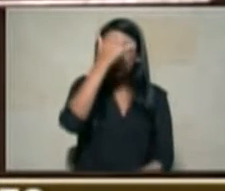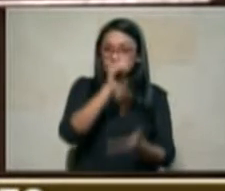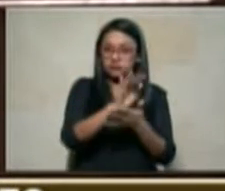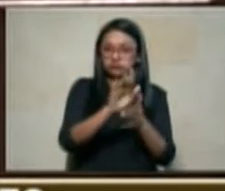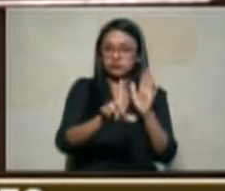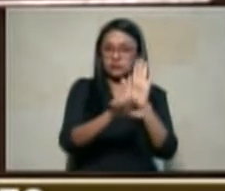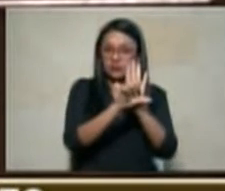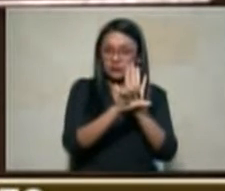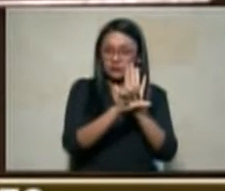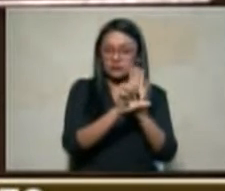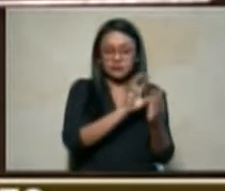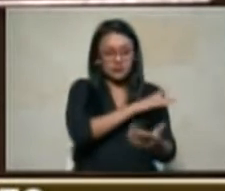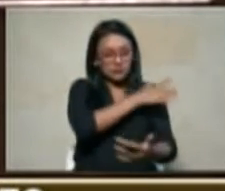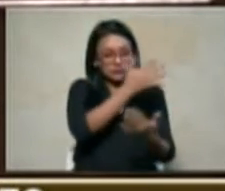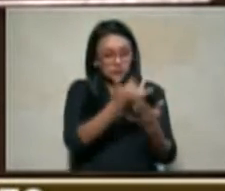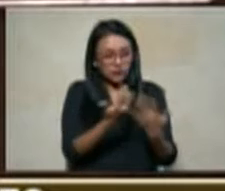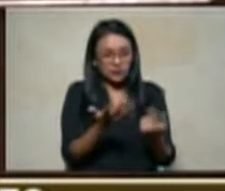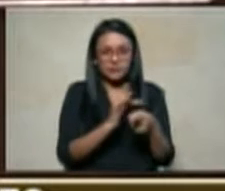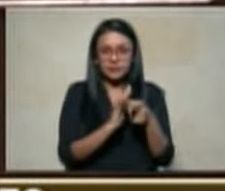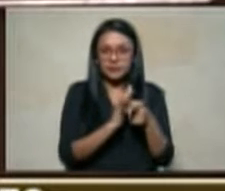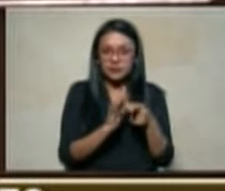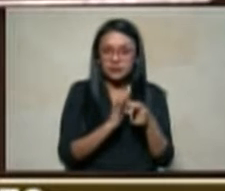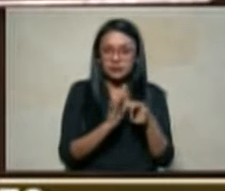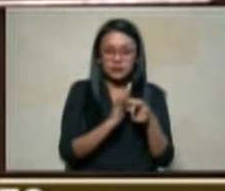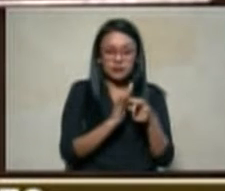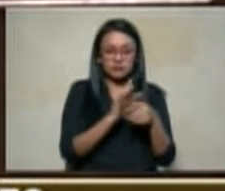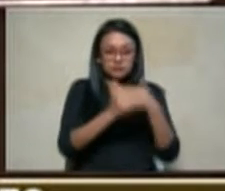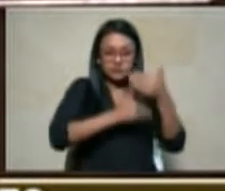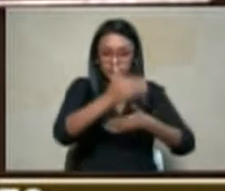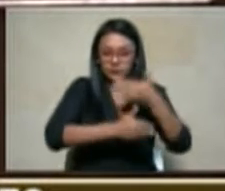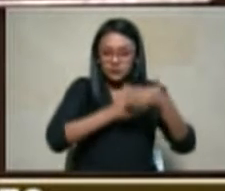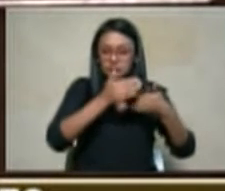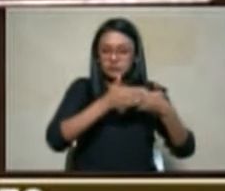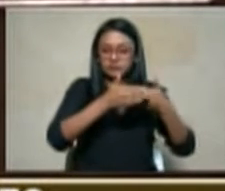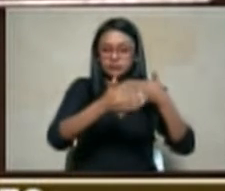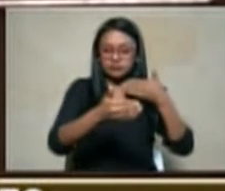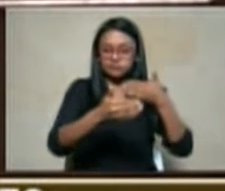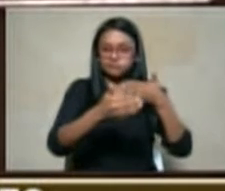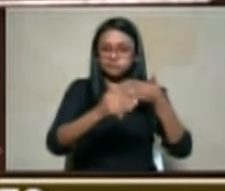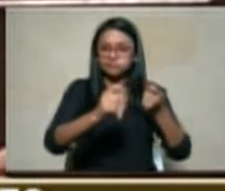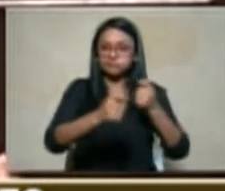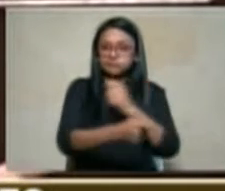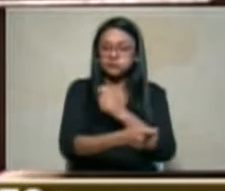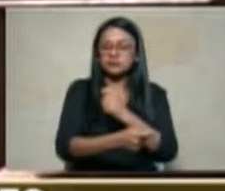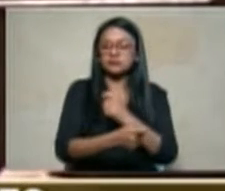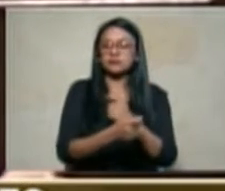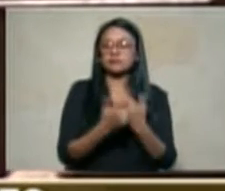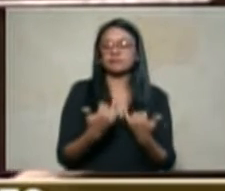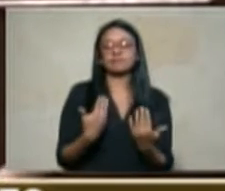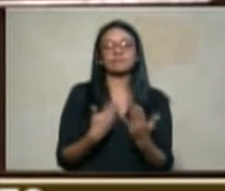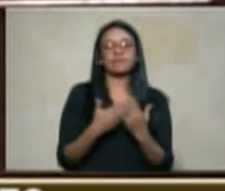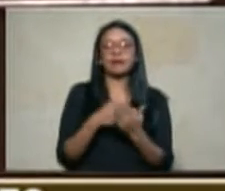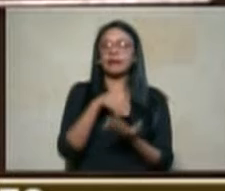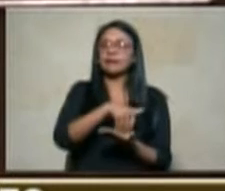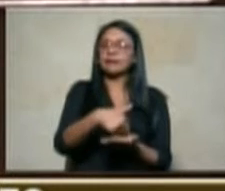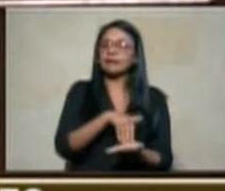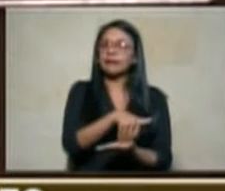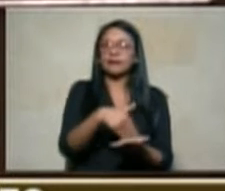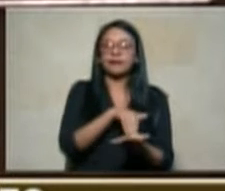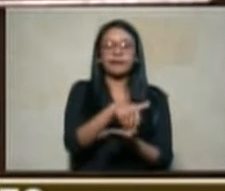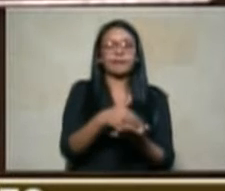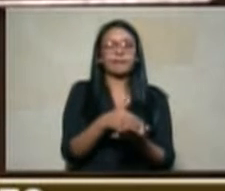ley que hoy en su aplicación y en el curso de este proceso transicional obviamente han evidenciado falencias que están